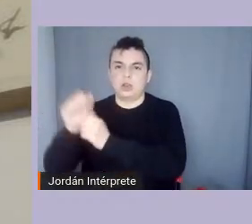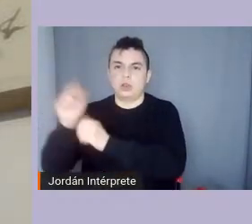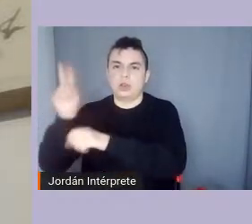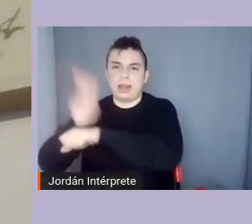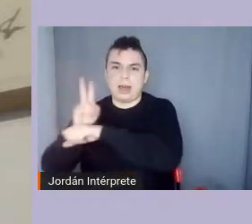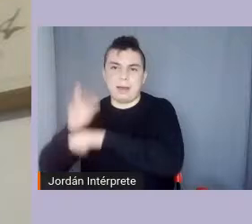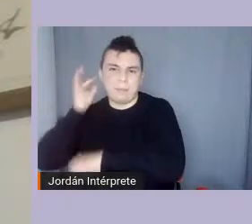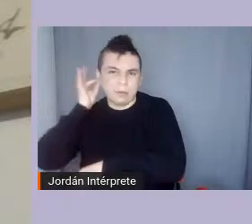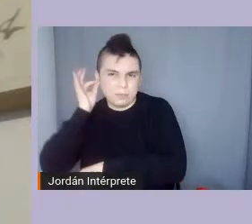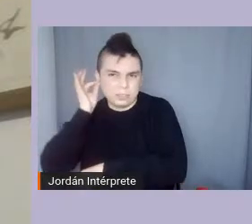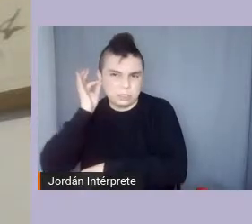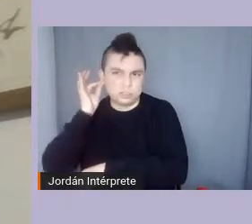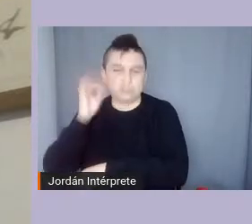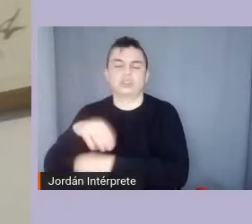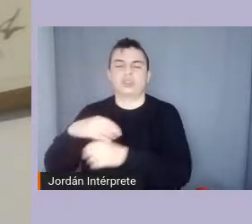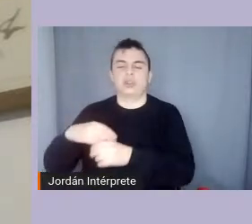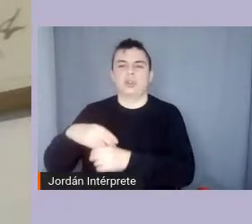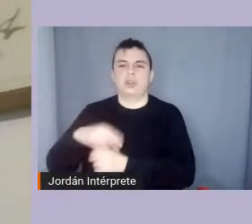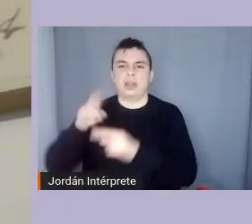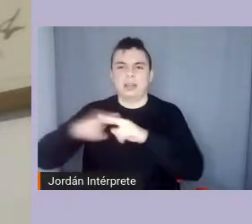hizo